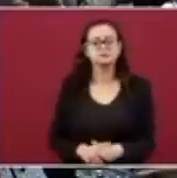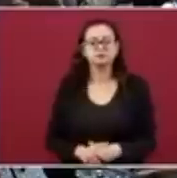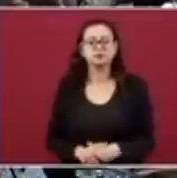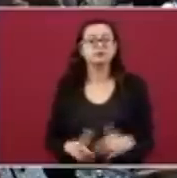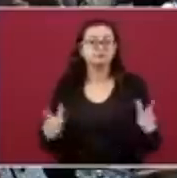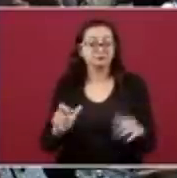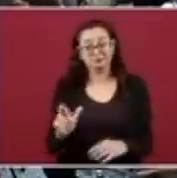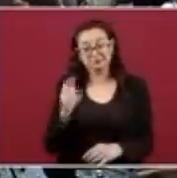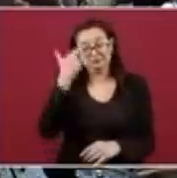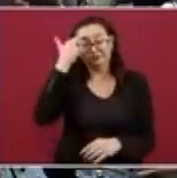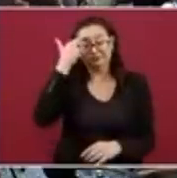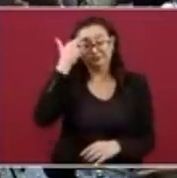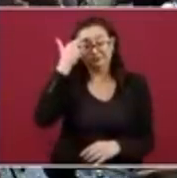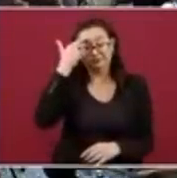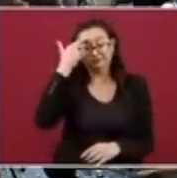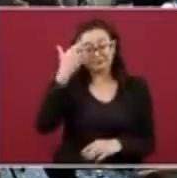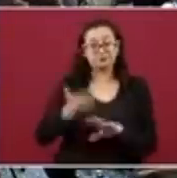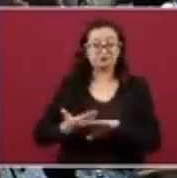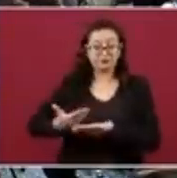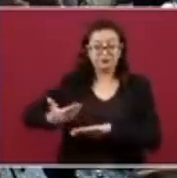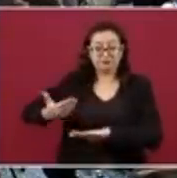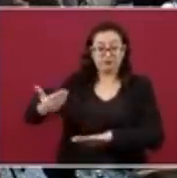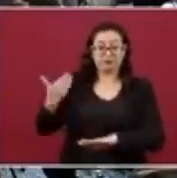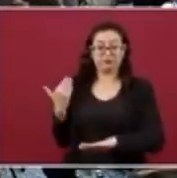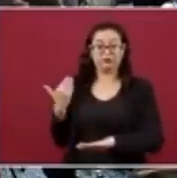que hubo un acercamiento